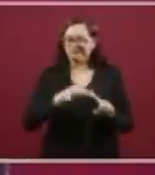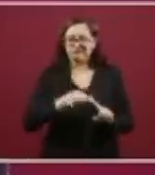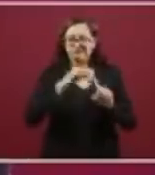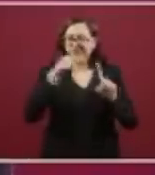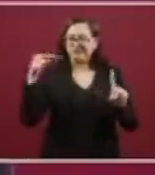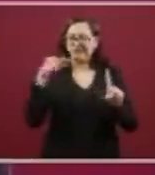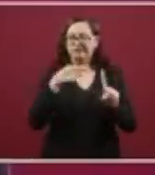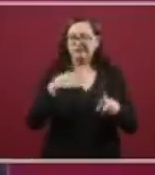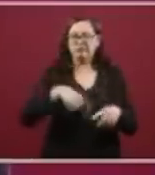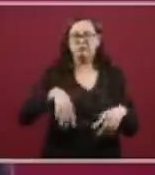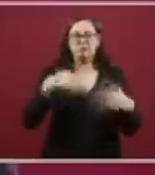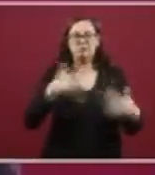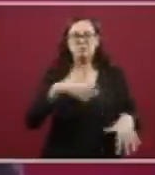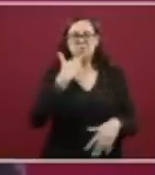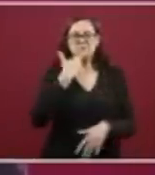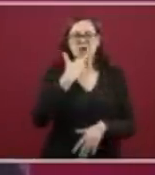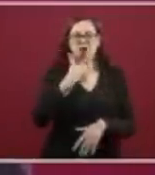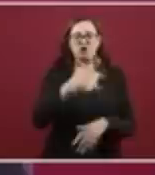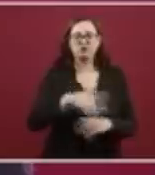Luego